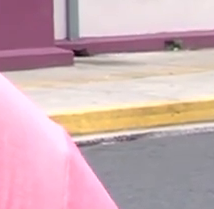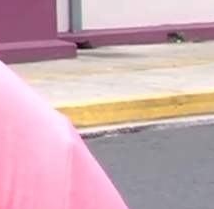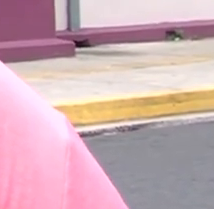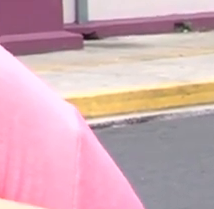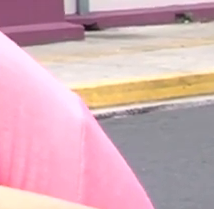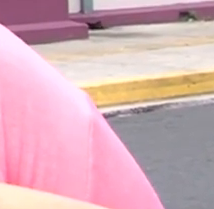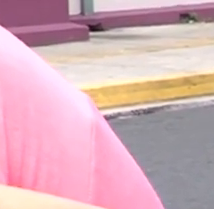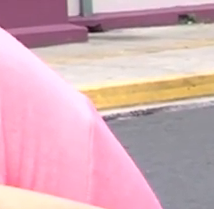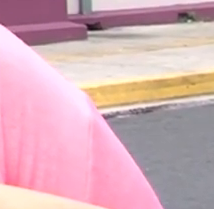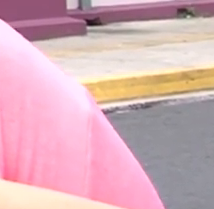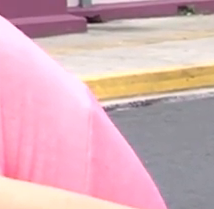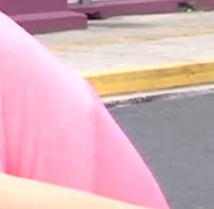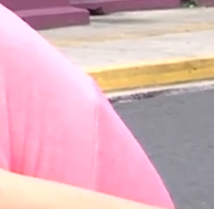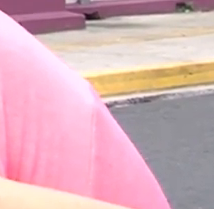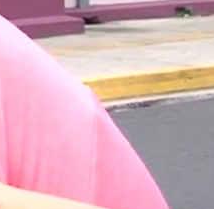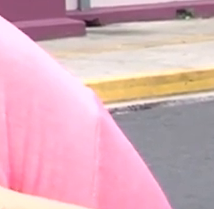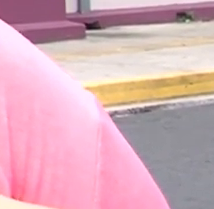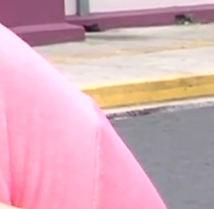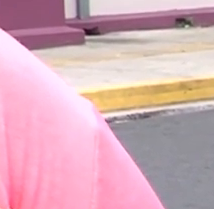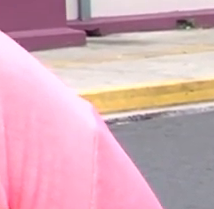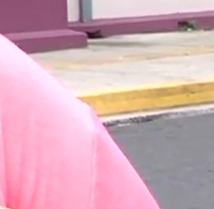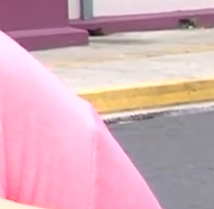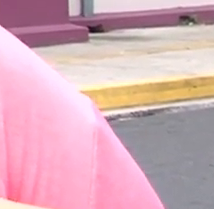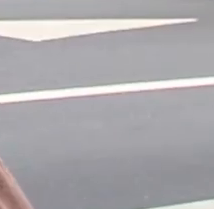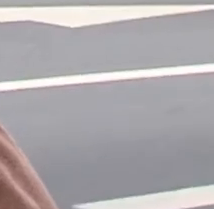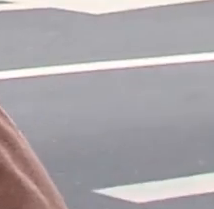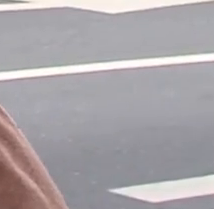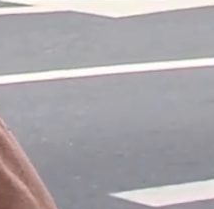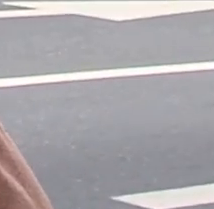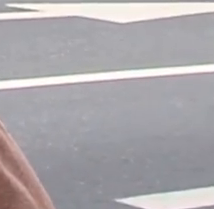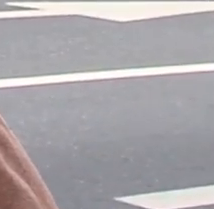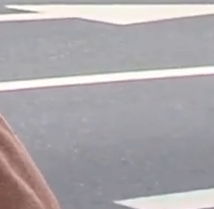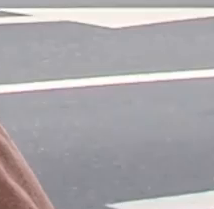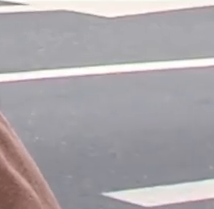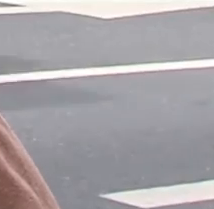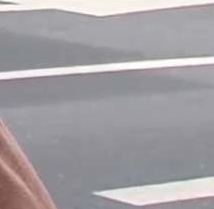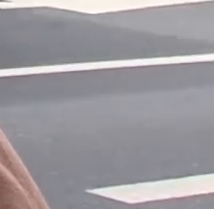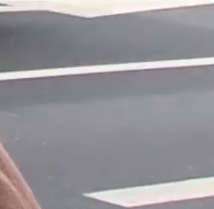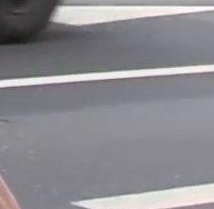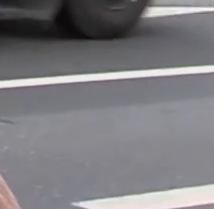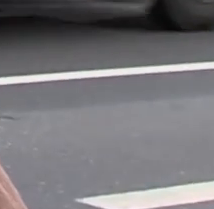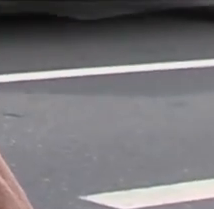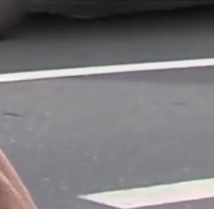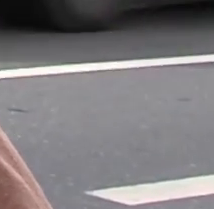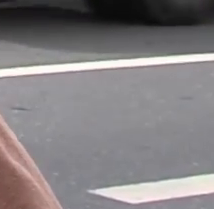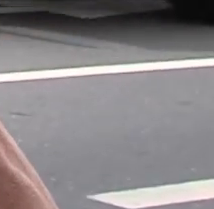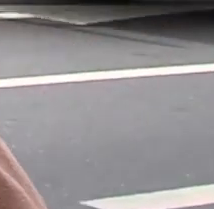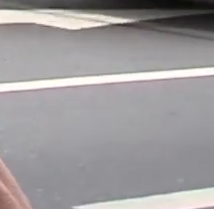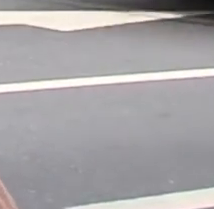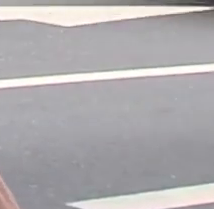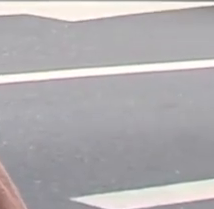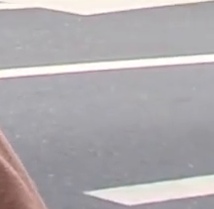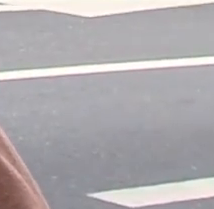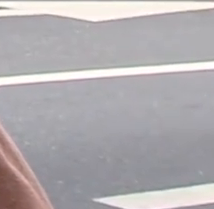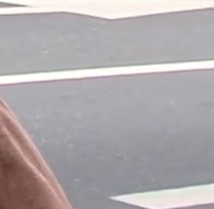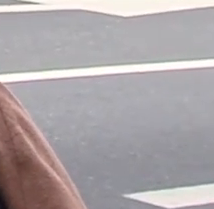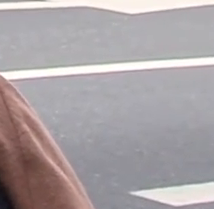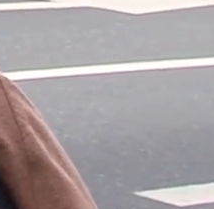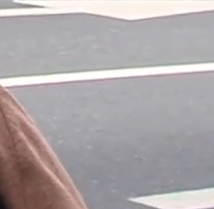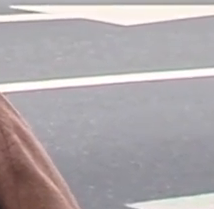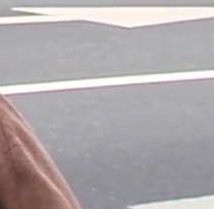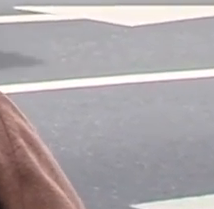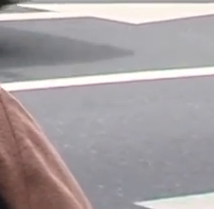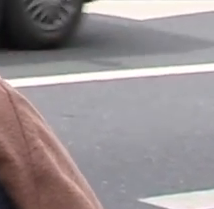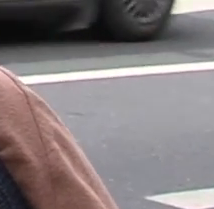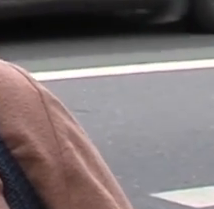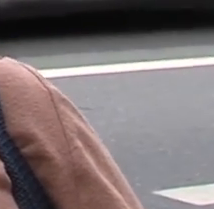que eso es bueno para la salud emocional de la mujer siempre y cuando no amerite un bledo para el bebé me parece que se